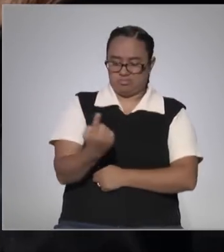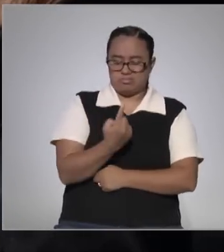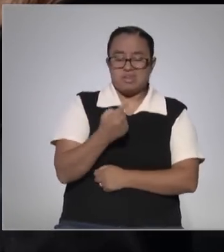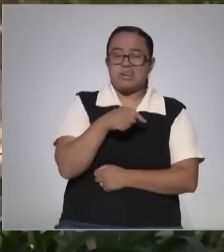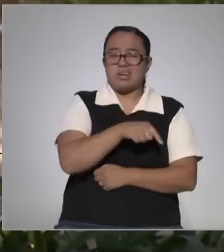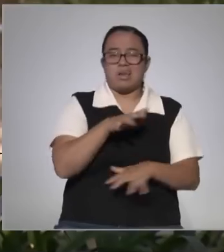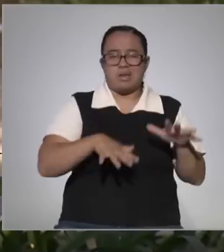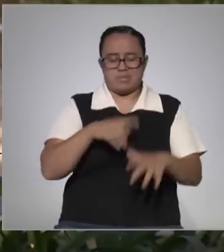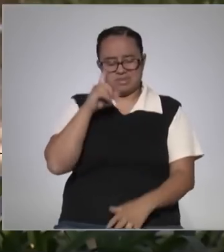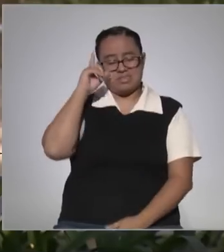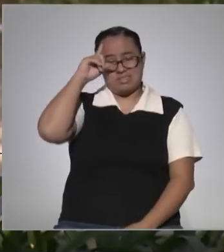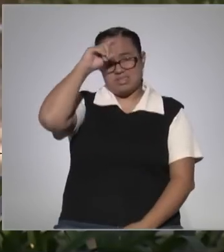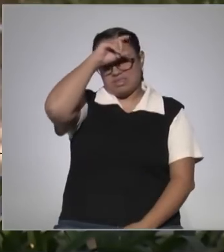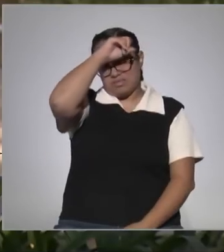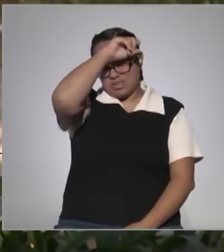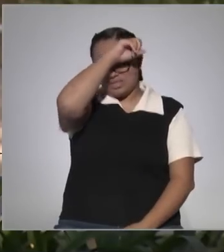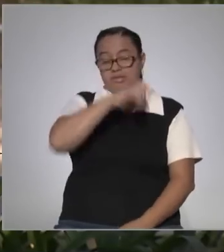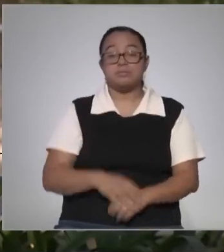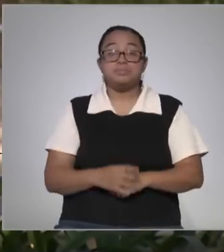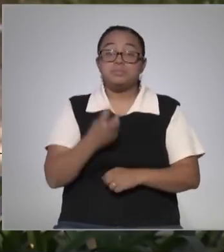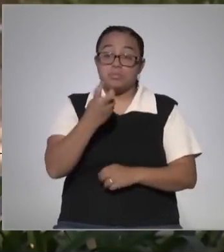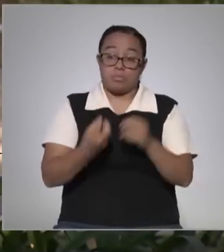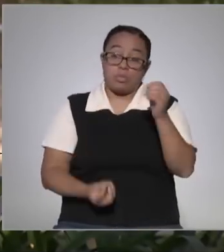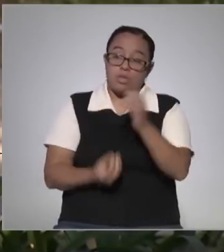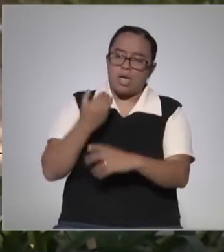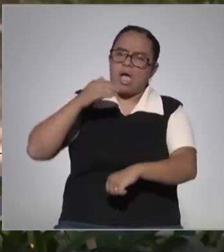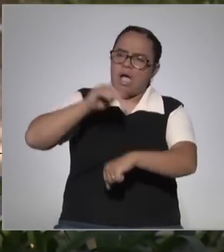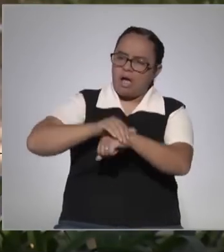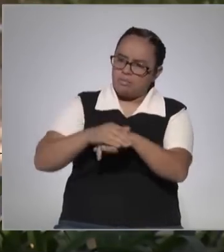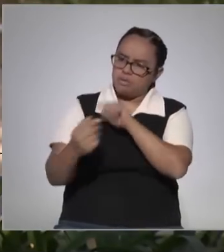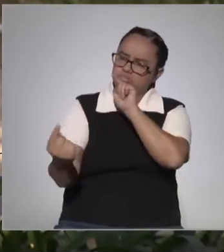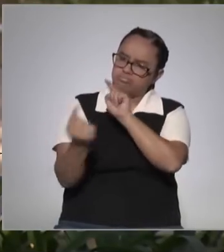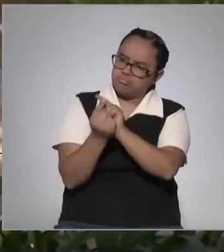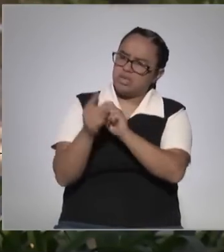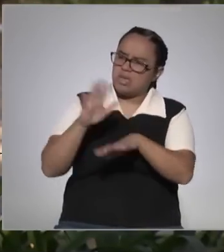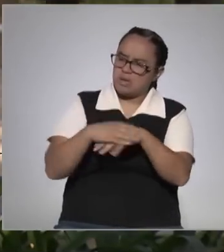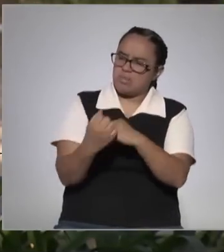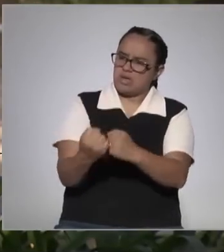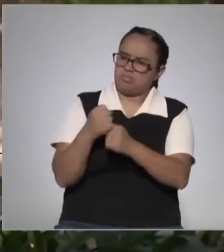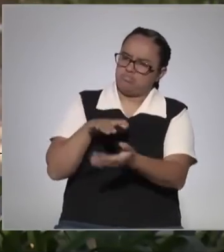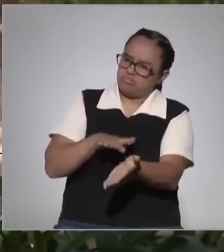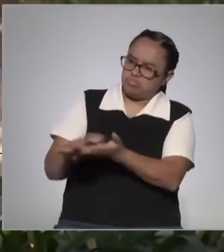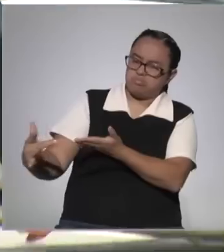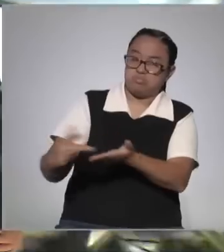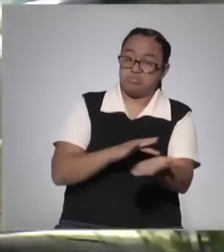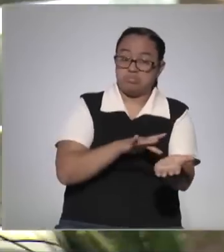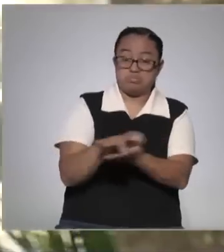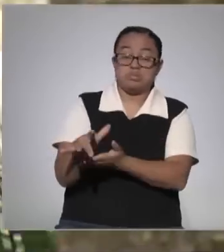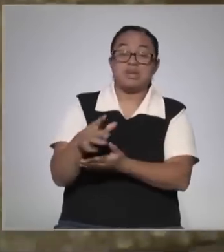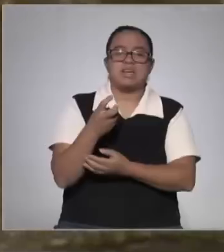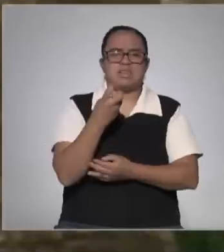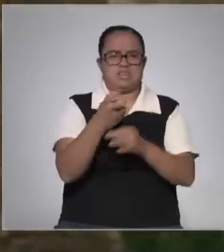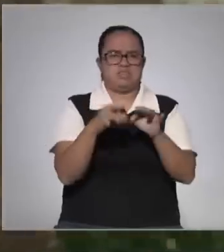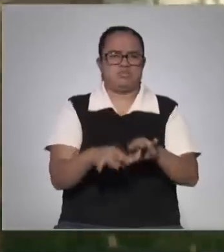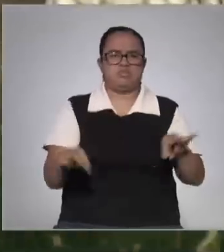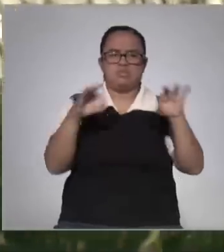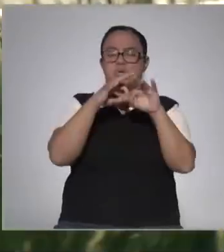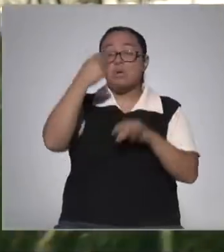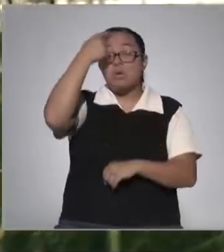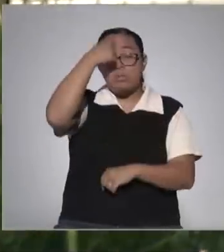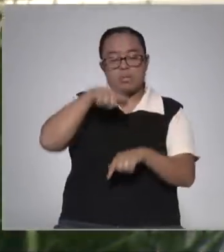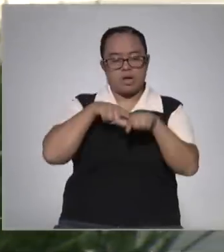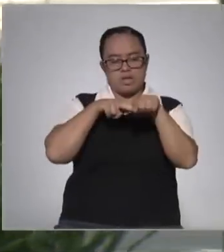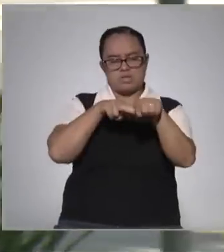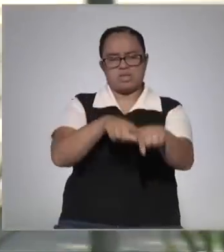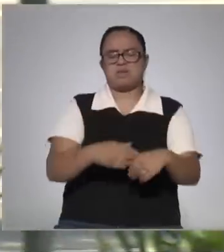esta población. Construir nuevas amistades y fortalecer las redes de apoyo son fundamentales para mantener una